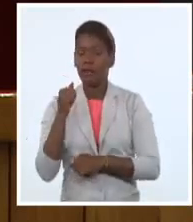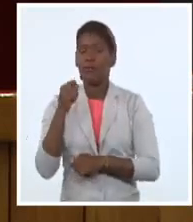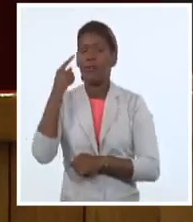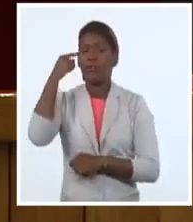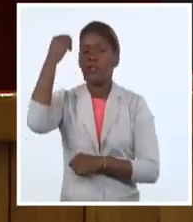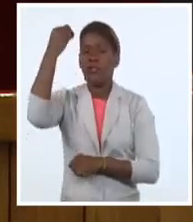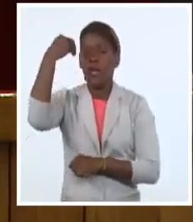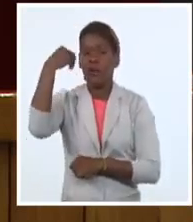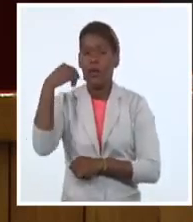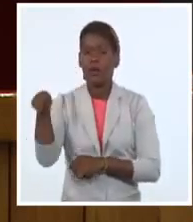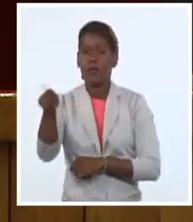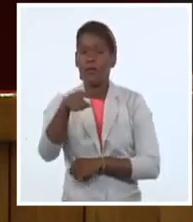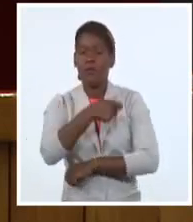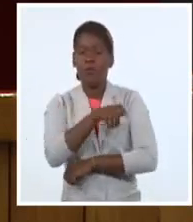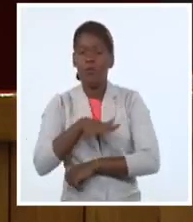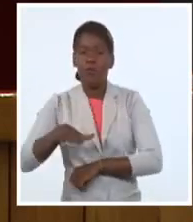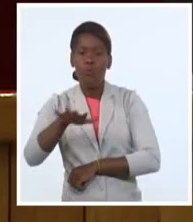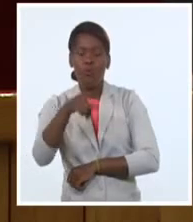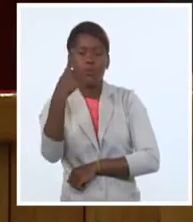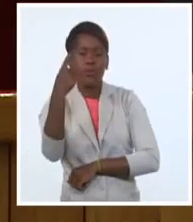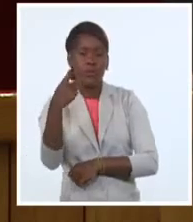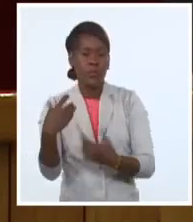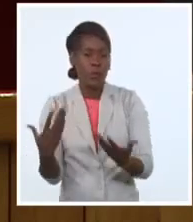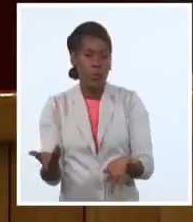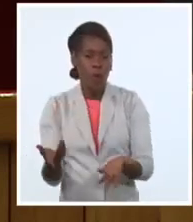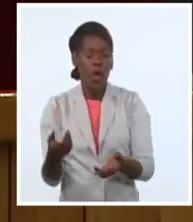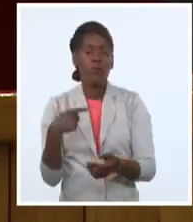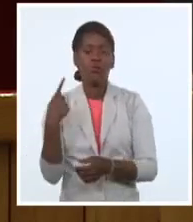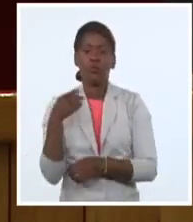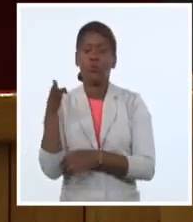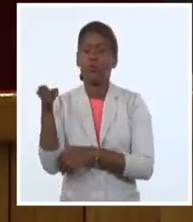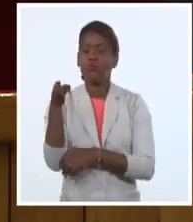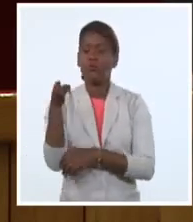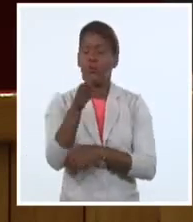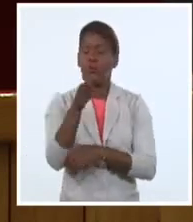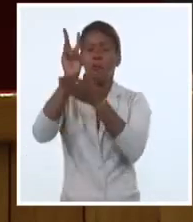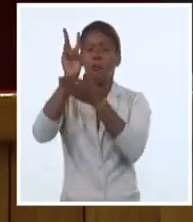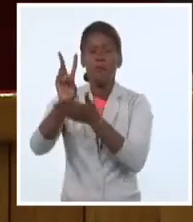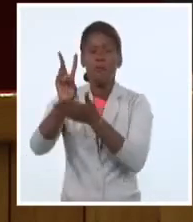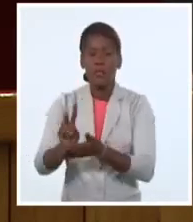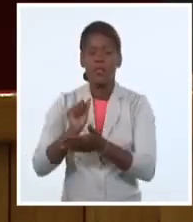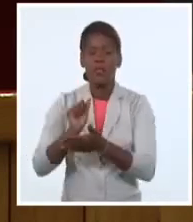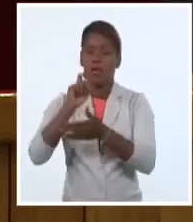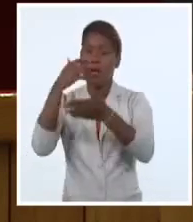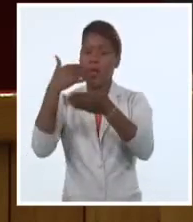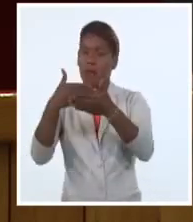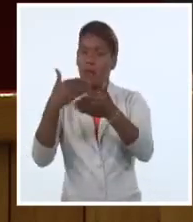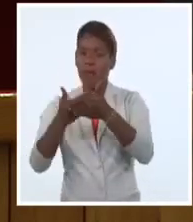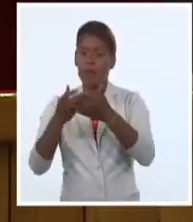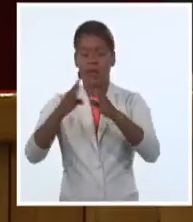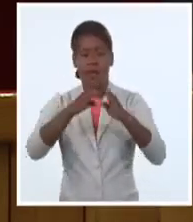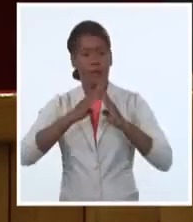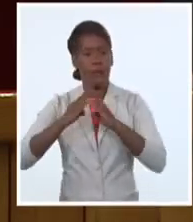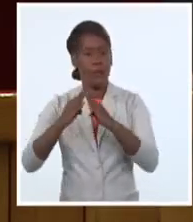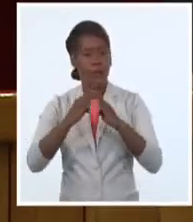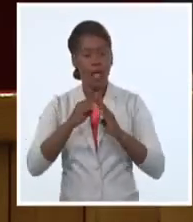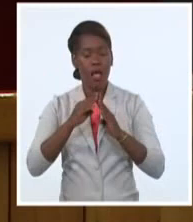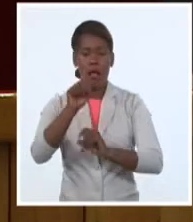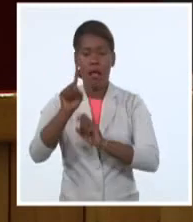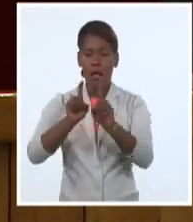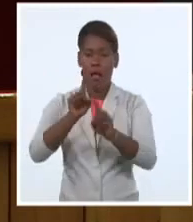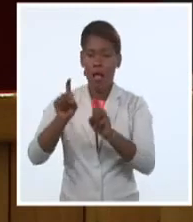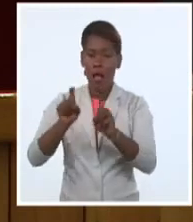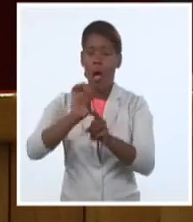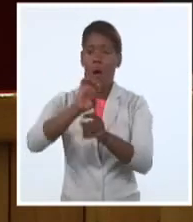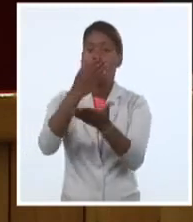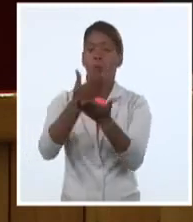pueblo. Tenemos que realizar consultas populares en asuntos de interés local y nacional, promover presupuestos participativos